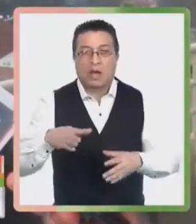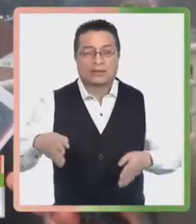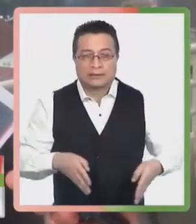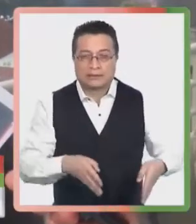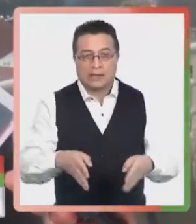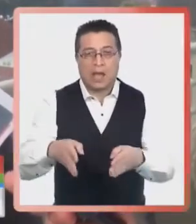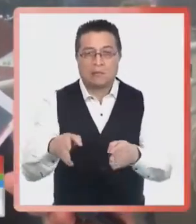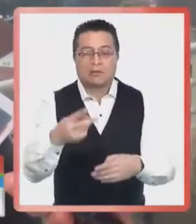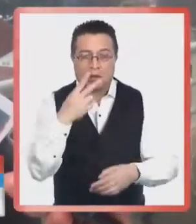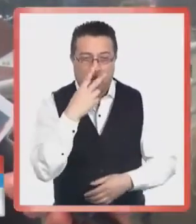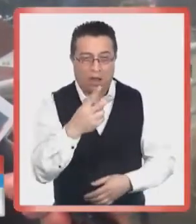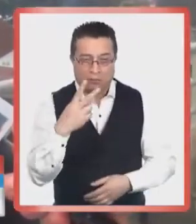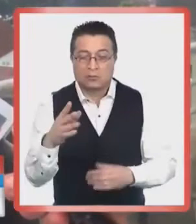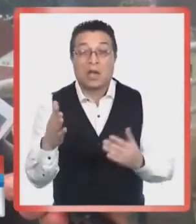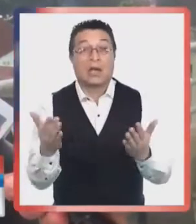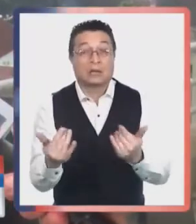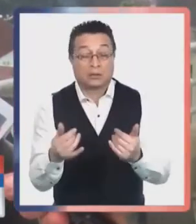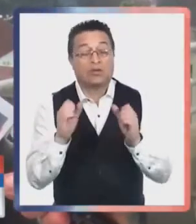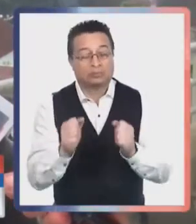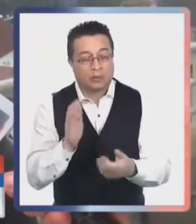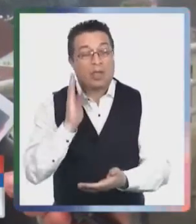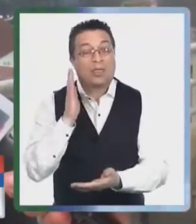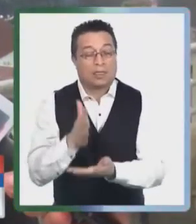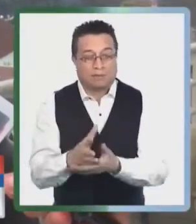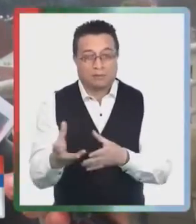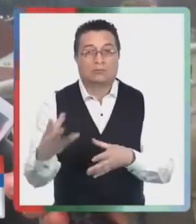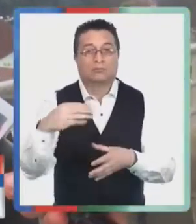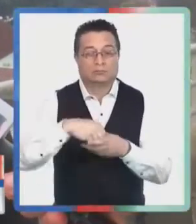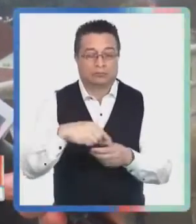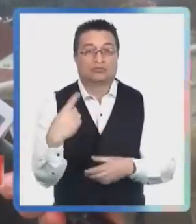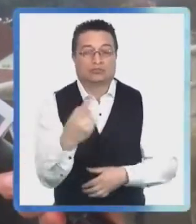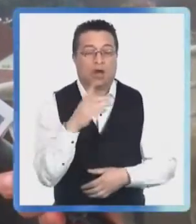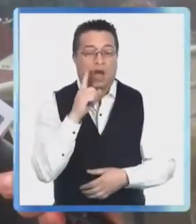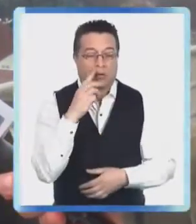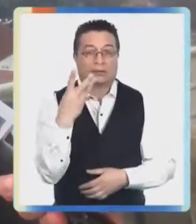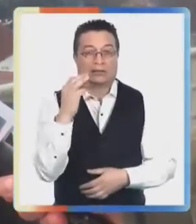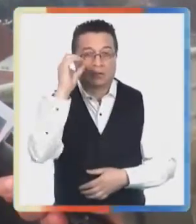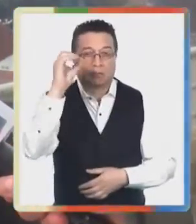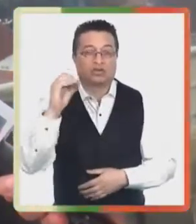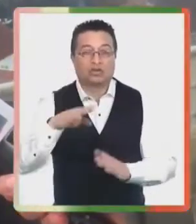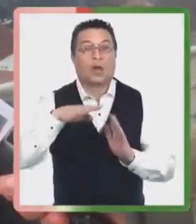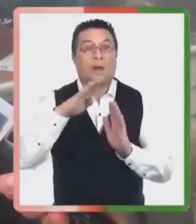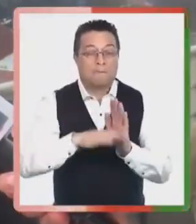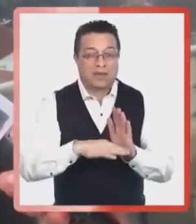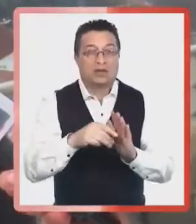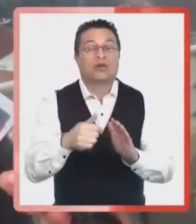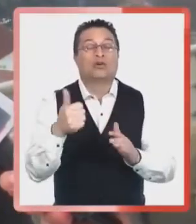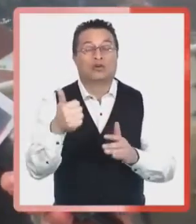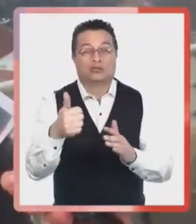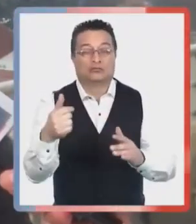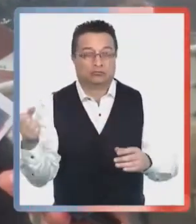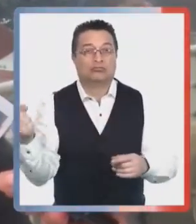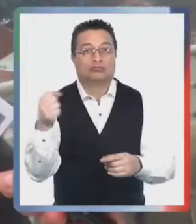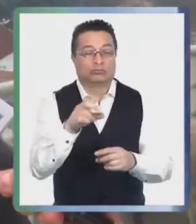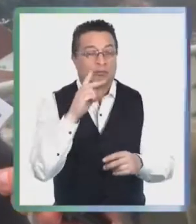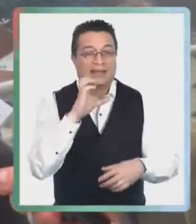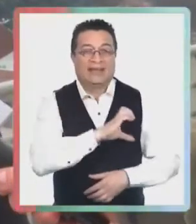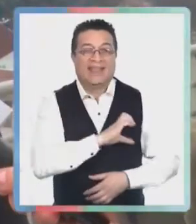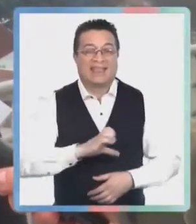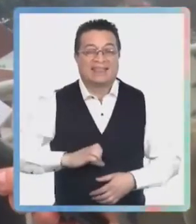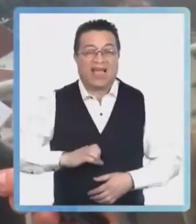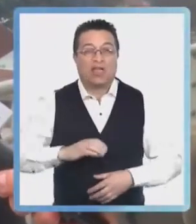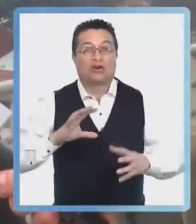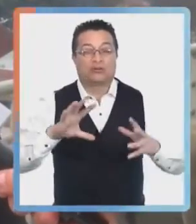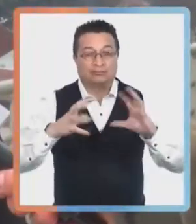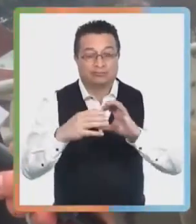rutas, seguir viendo si es necesario incorporar. Nosotros hoy día tenemos, creo, un 30% menos de efectivos que los estados de excepción